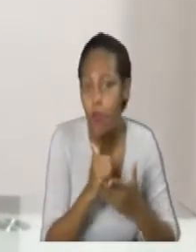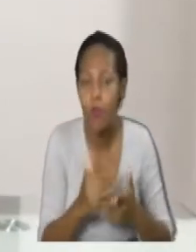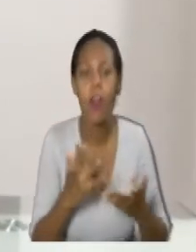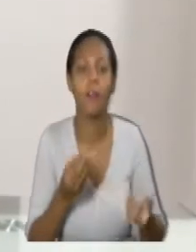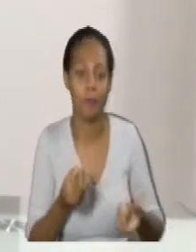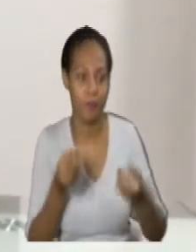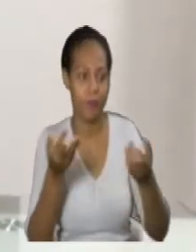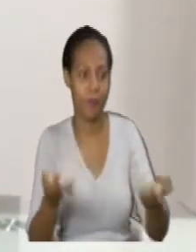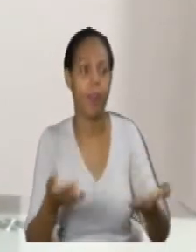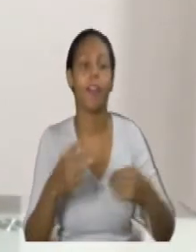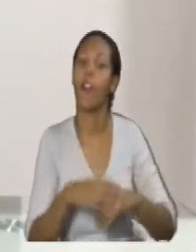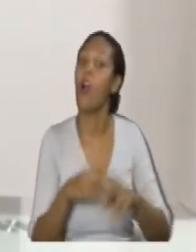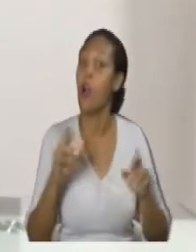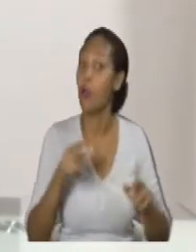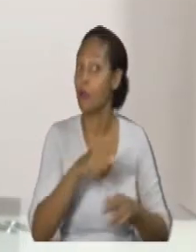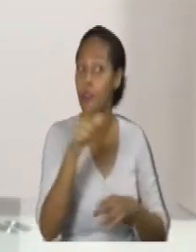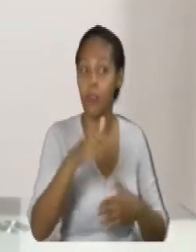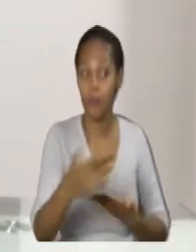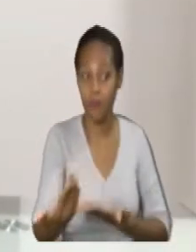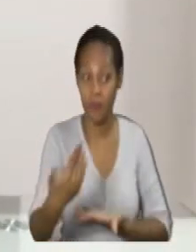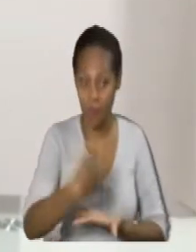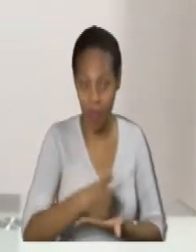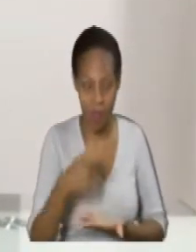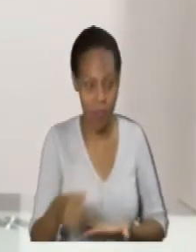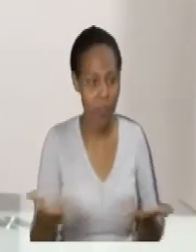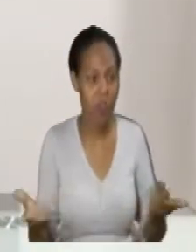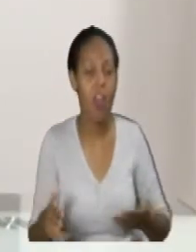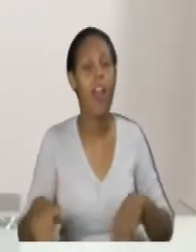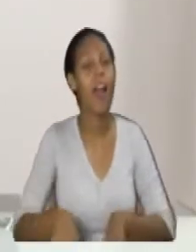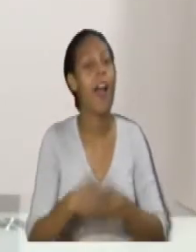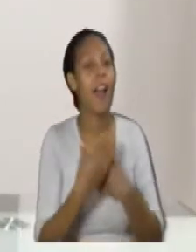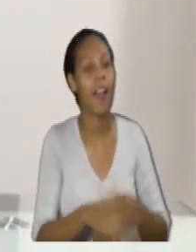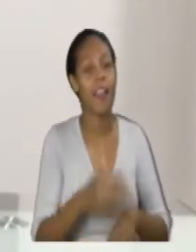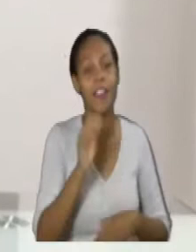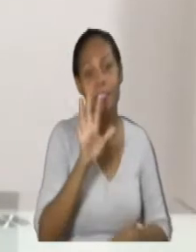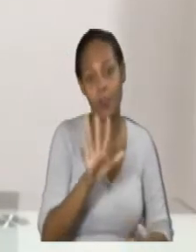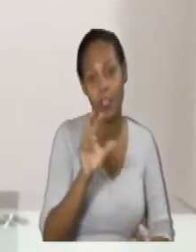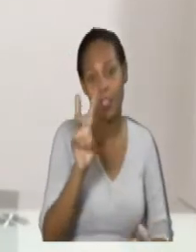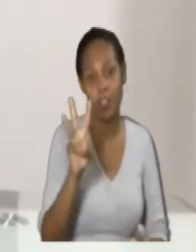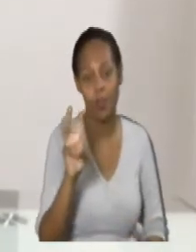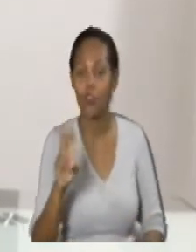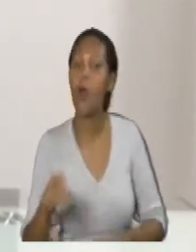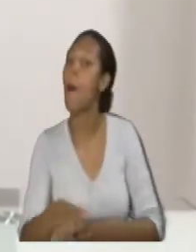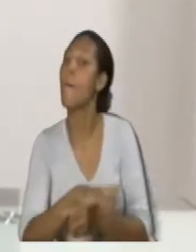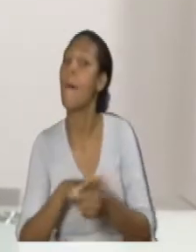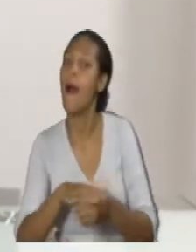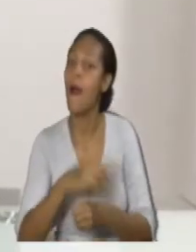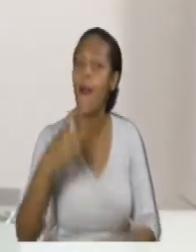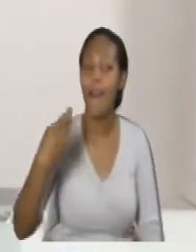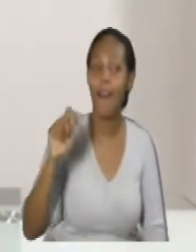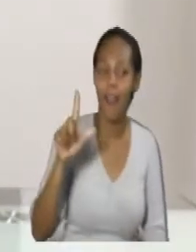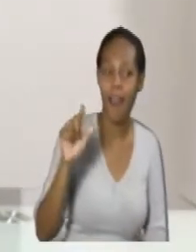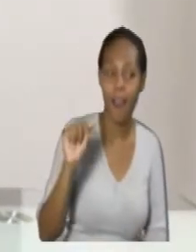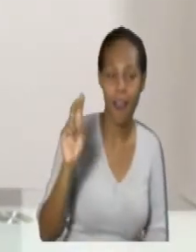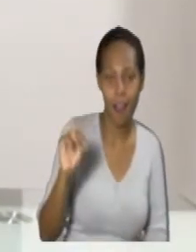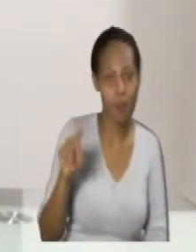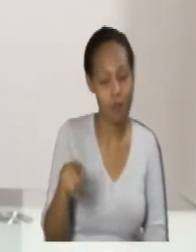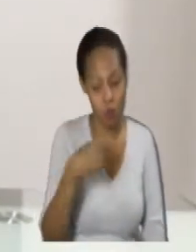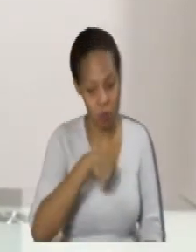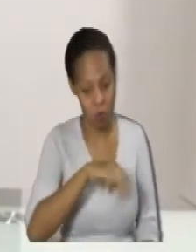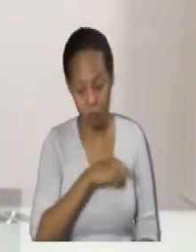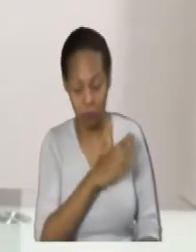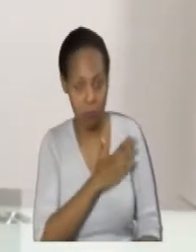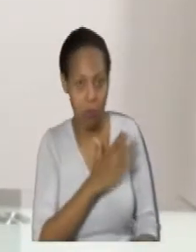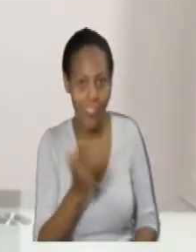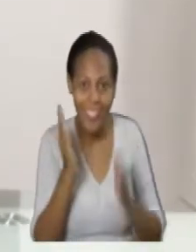Cardiofitness IPS, en la calle 58, número 2717, en Barrio Galán, para poderlos atender con mucho gusto.